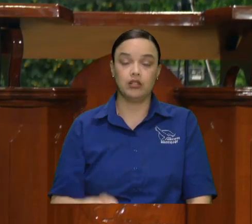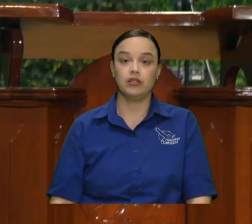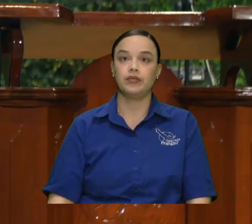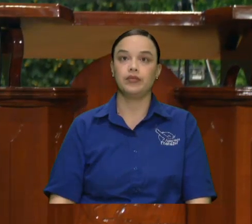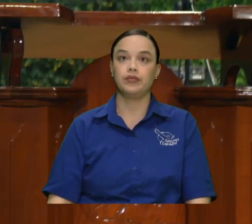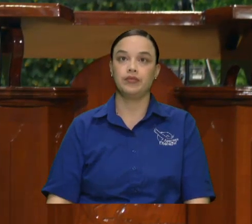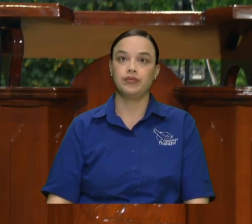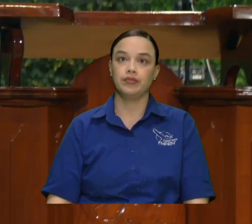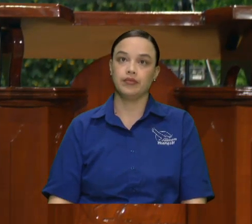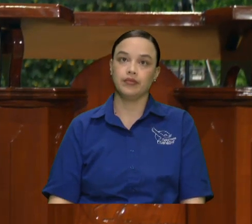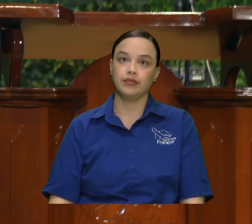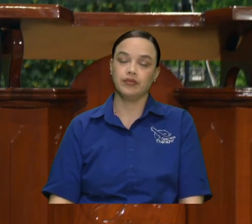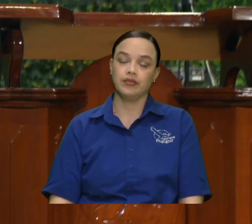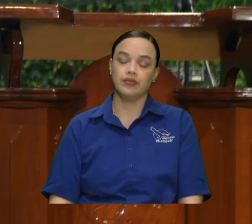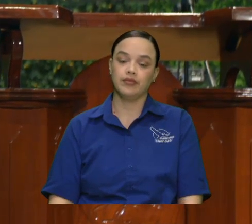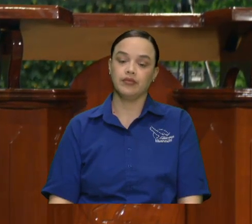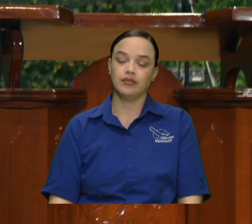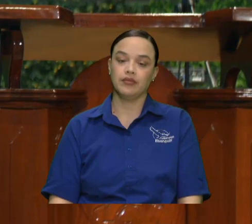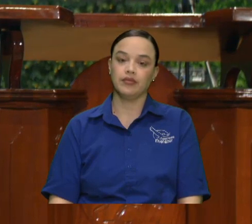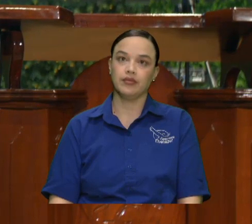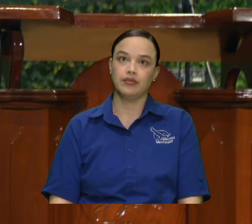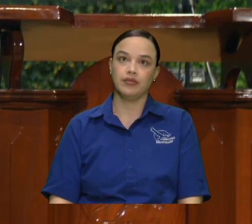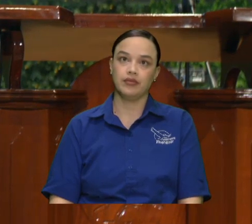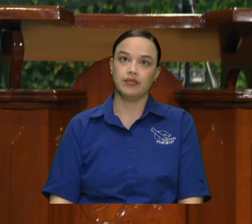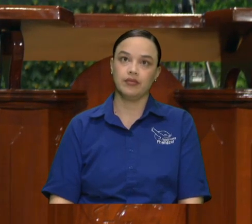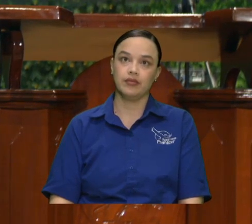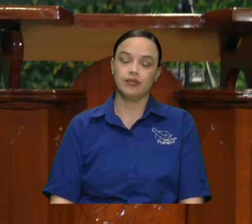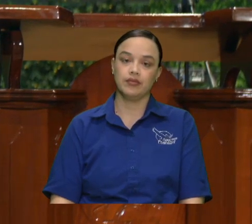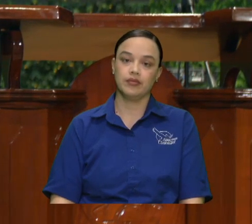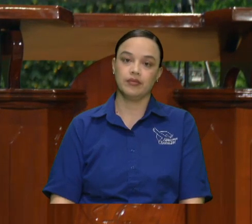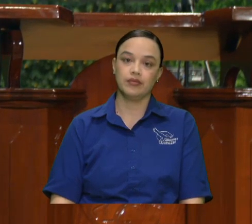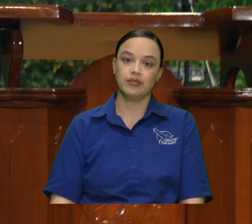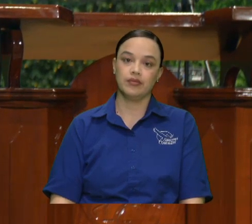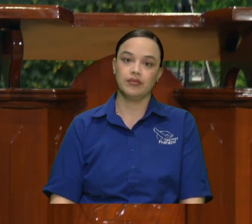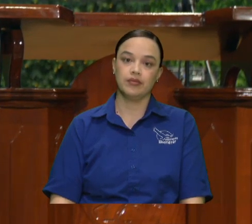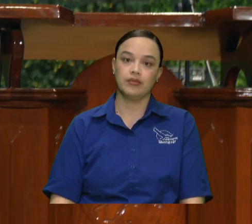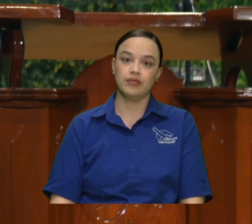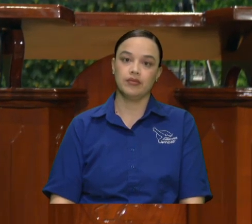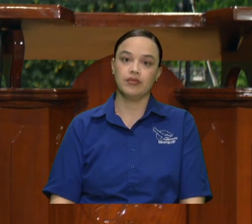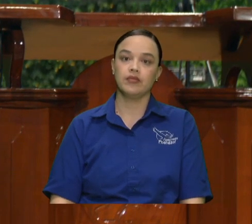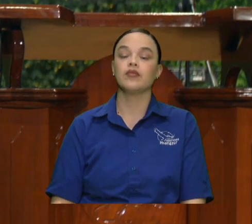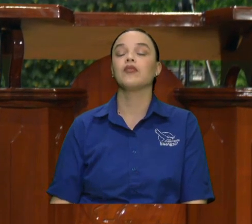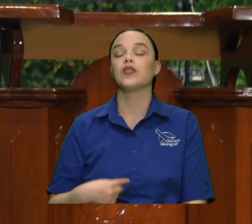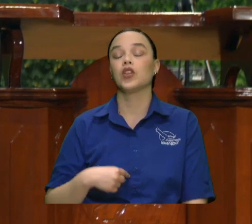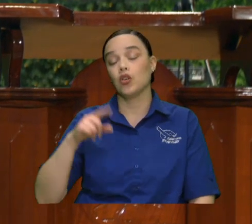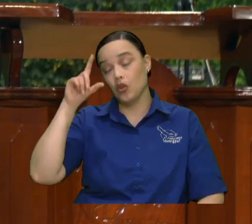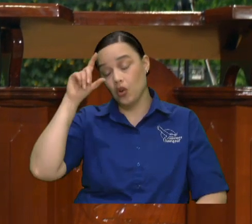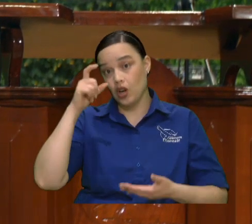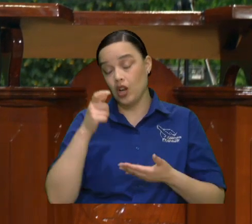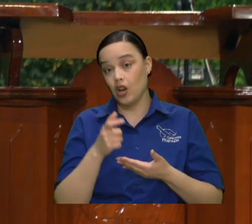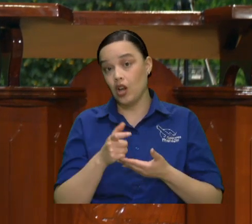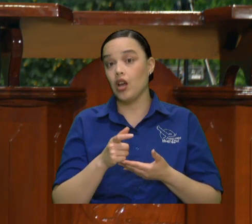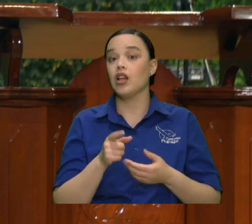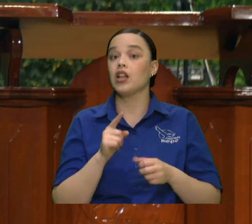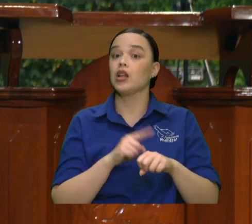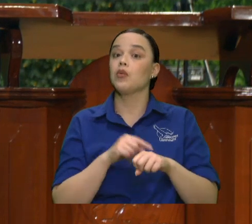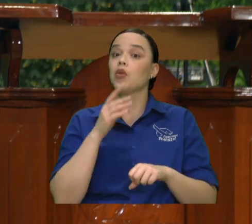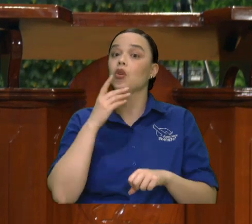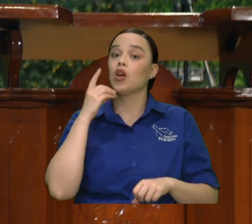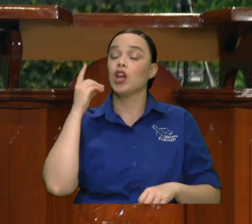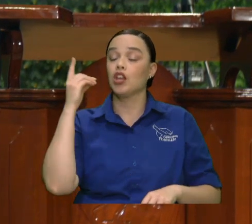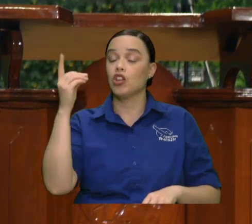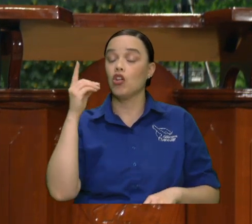sacado de aquí mis amados hermanos si me pueden acompañar pero yo creo hermano que cuando dios habla dos veces un mismo